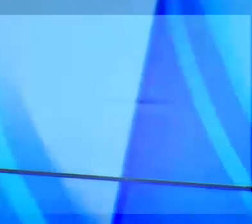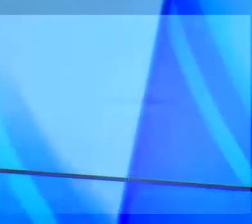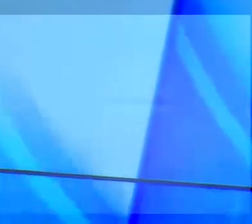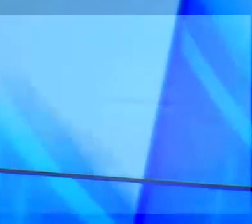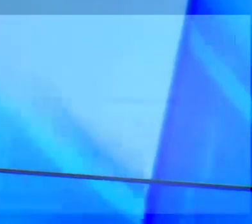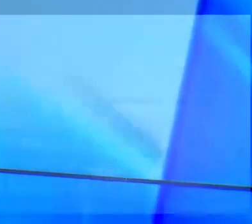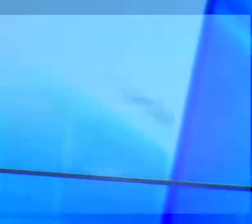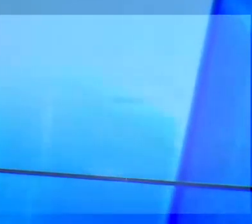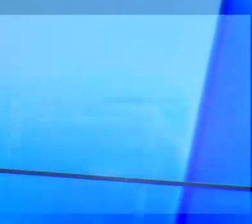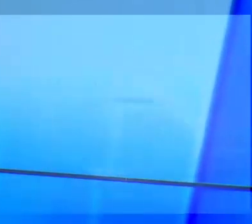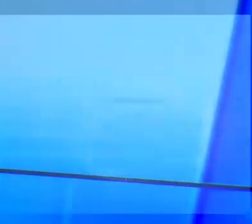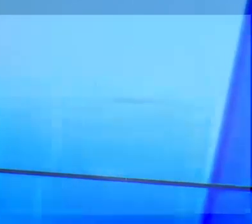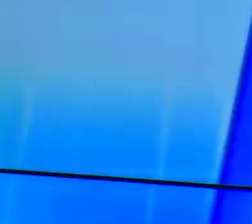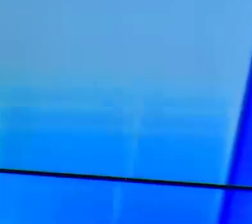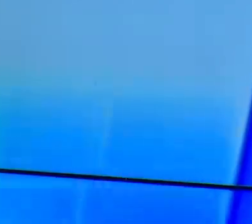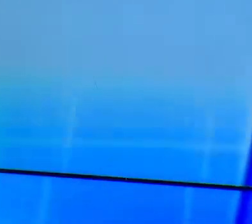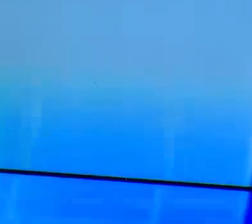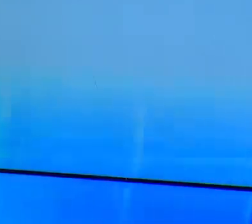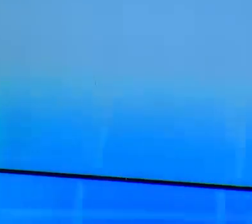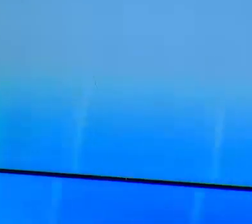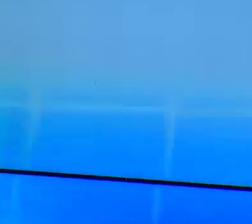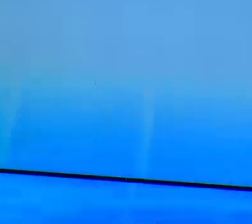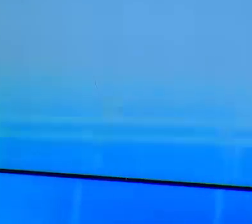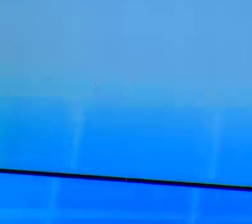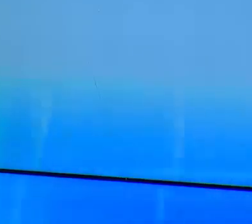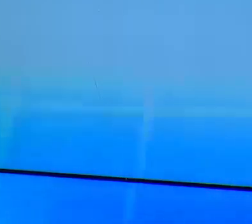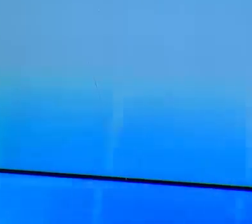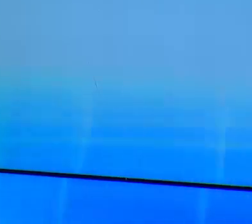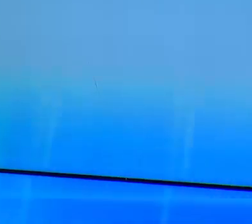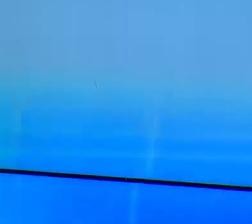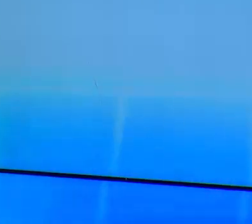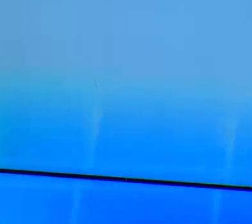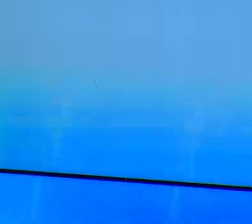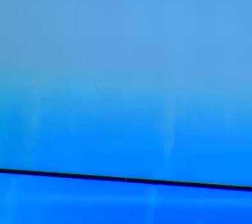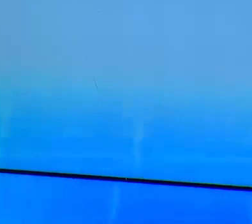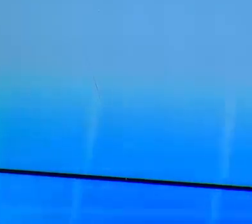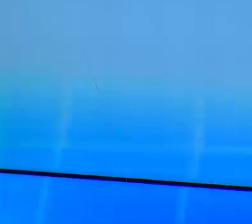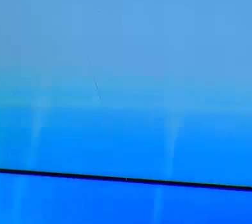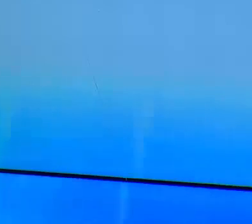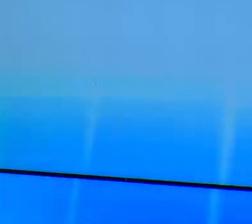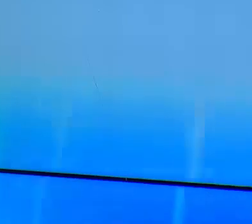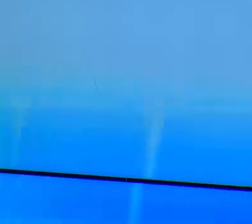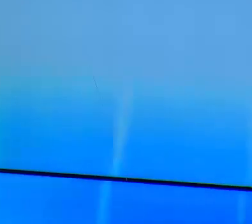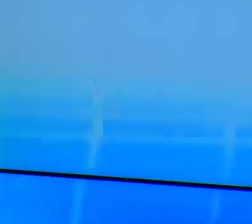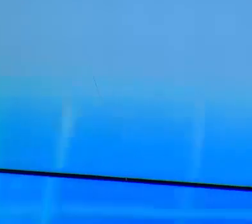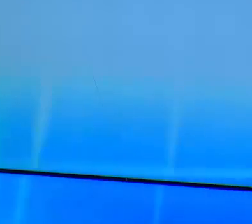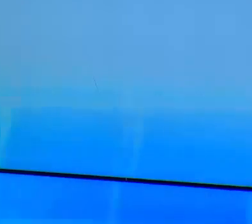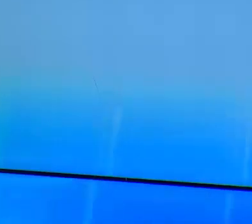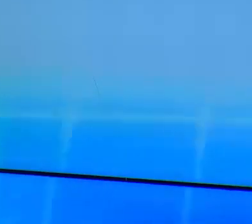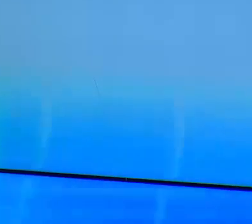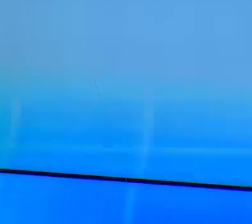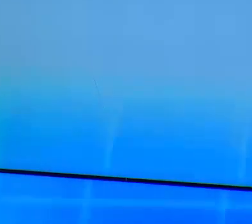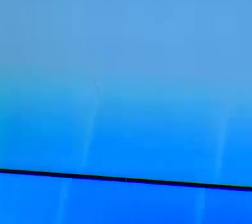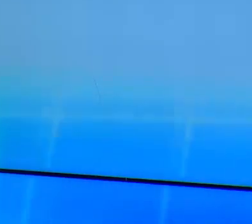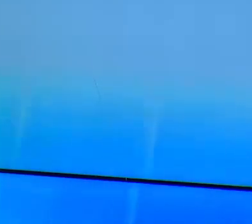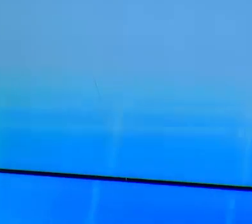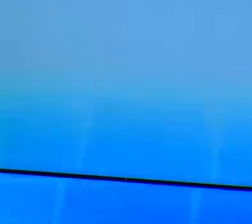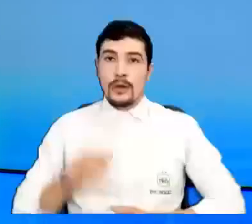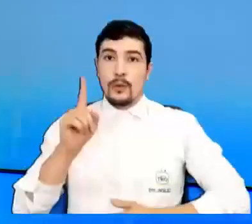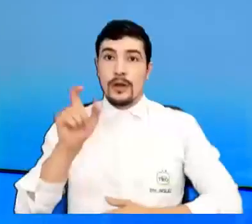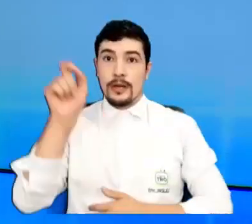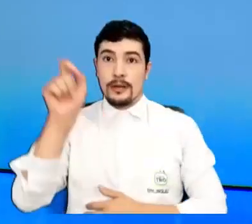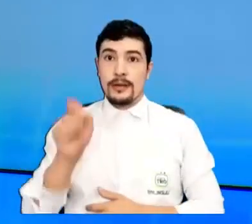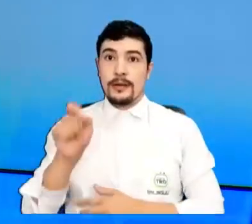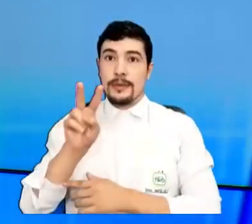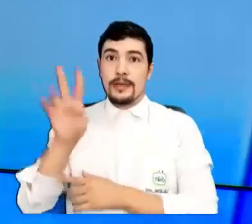Y continuamos en nuestra misión central de Oriente Noticias, hablando de las cosas que nos gustan, de las cosas positivas, porque en Málaga los habitantes de los barrios